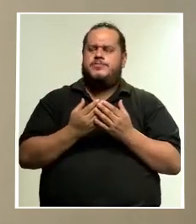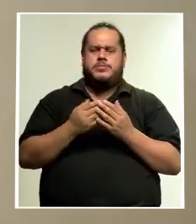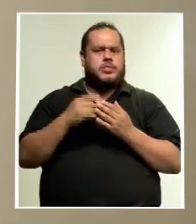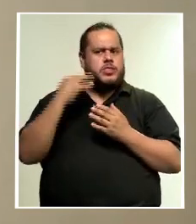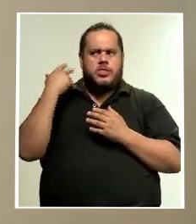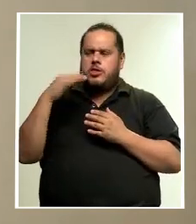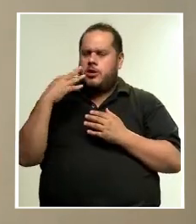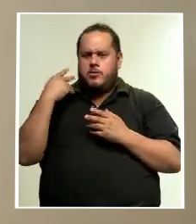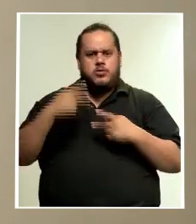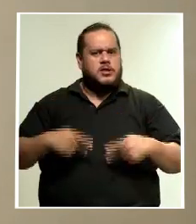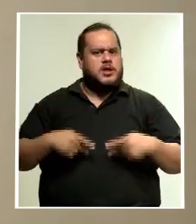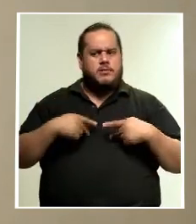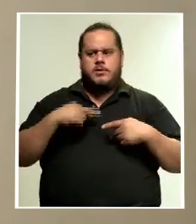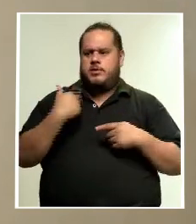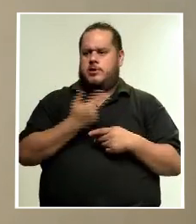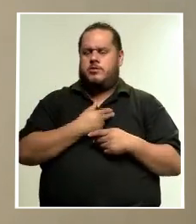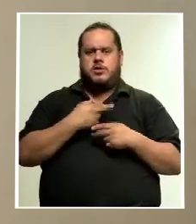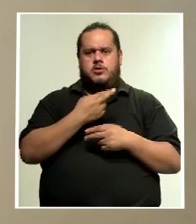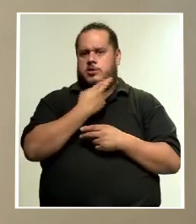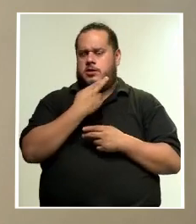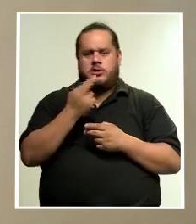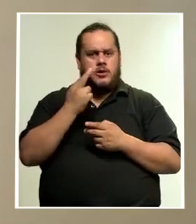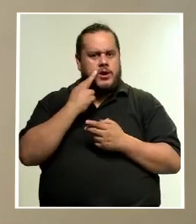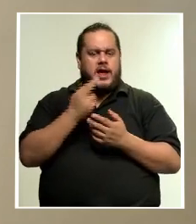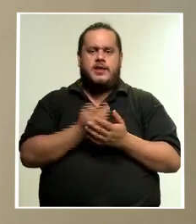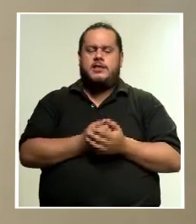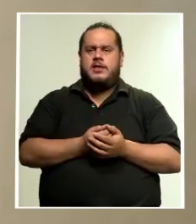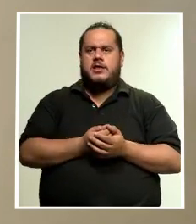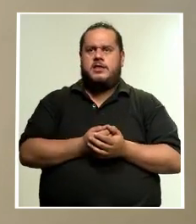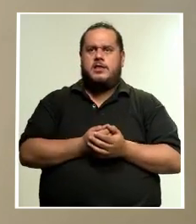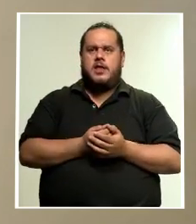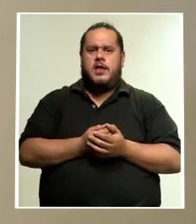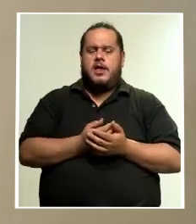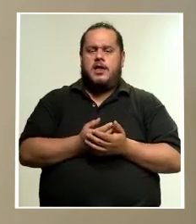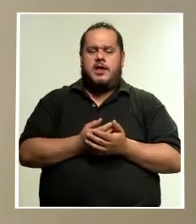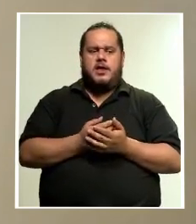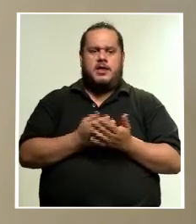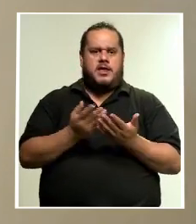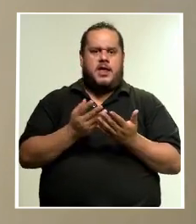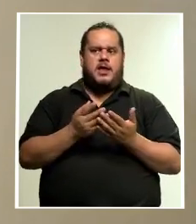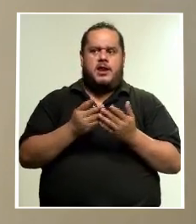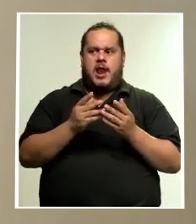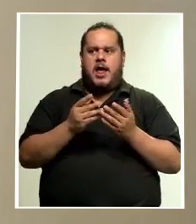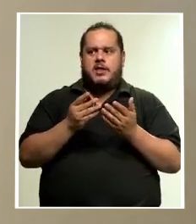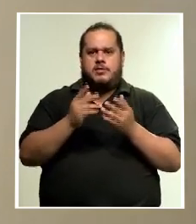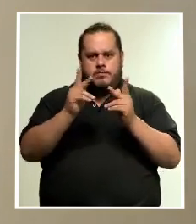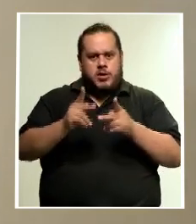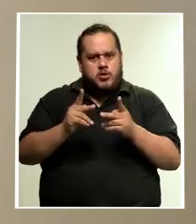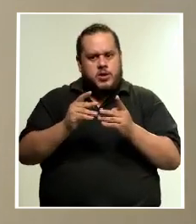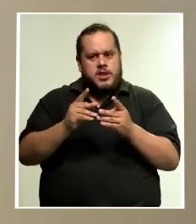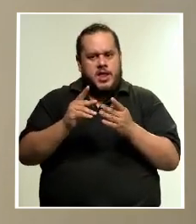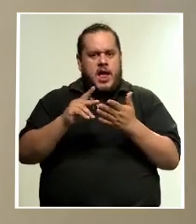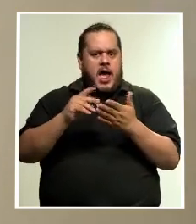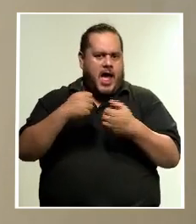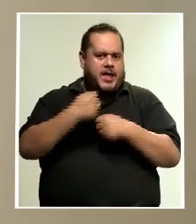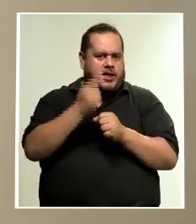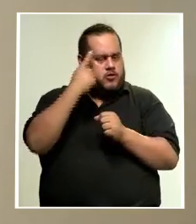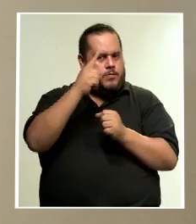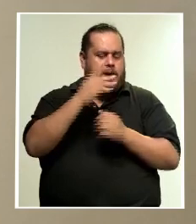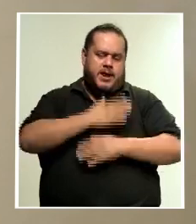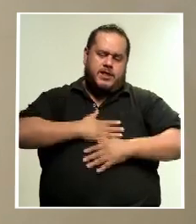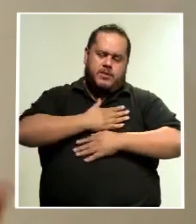música en vivo que nuestros restaurantes y hoteleros han programado para disfrutar de una cena especial con nuestras